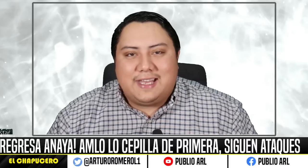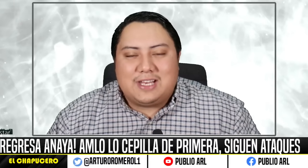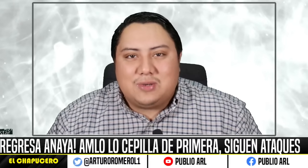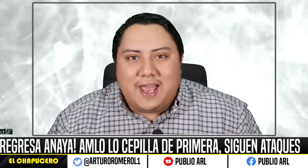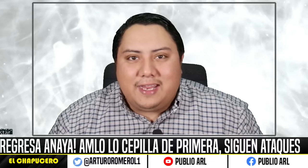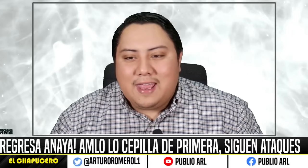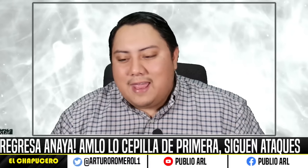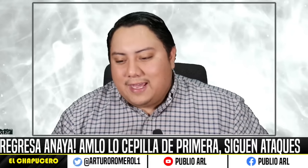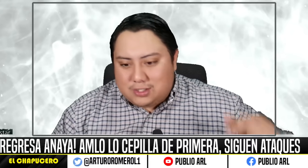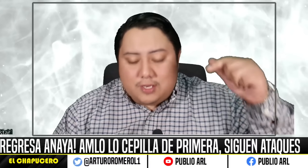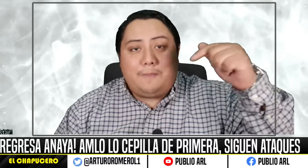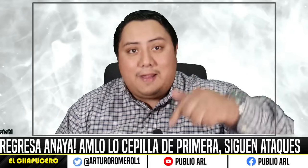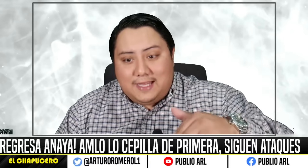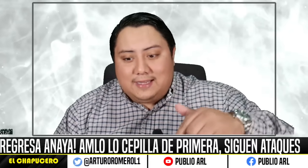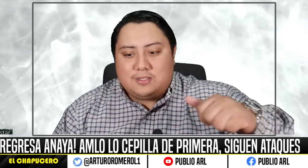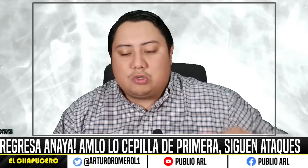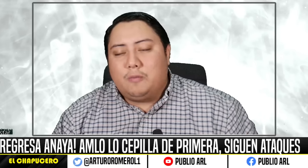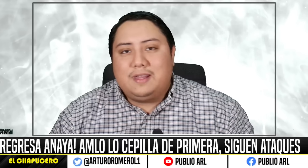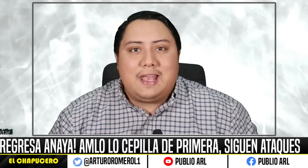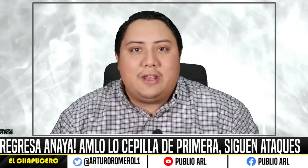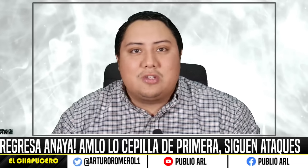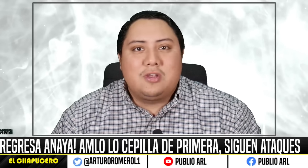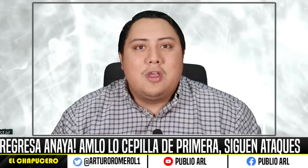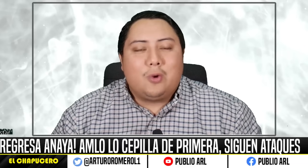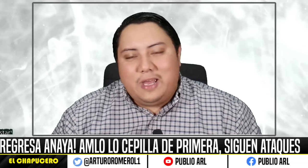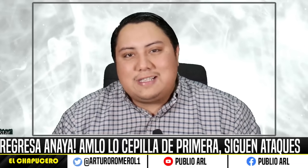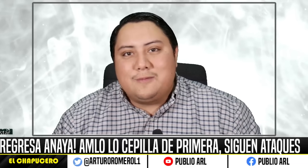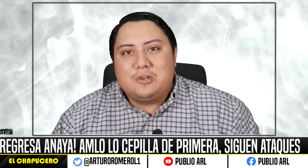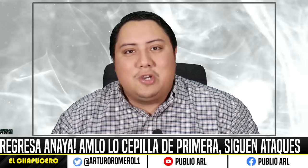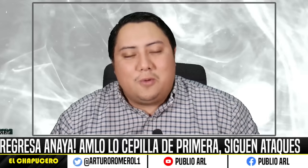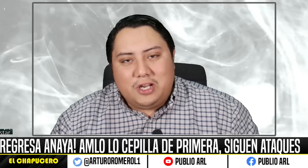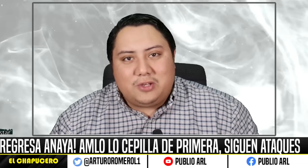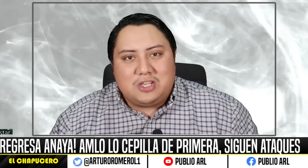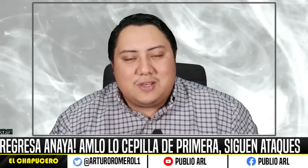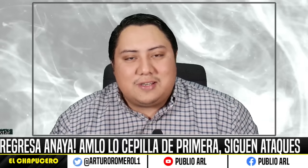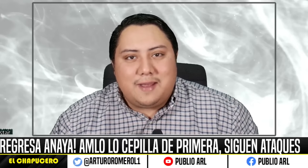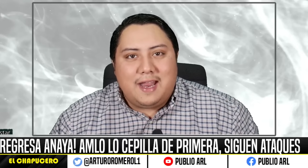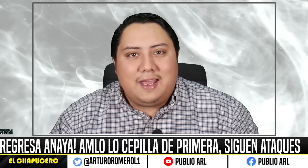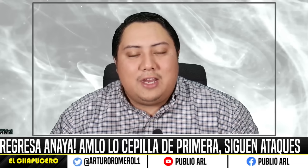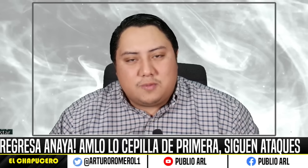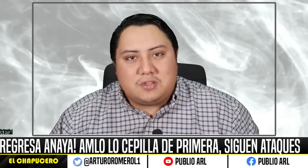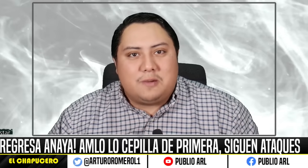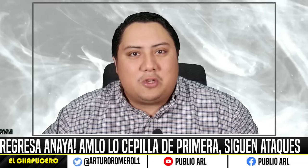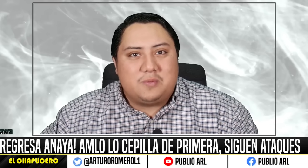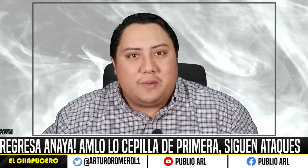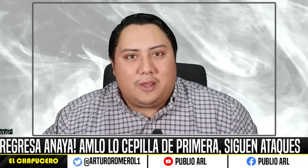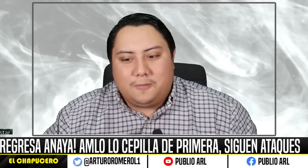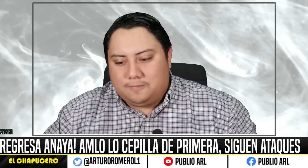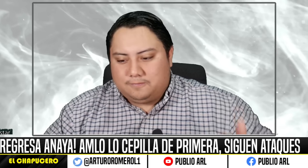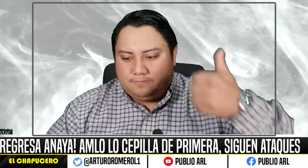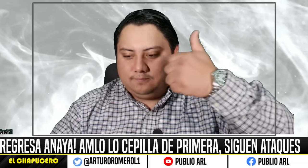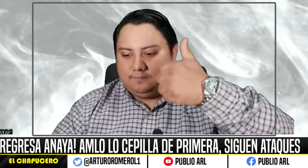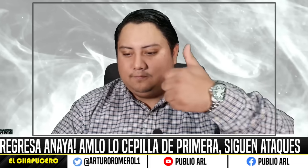vayan sin dejar su like Estoy al pendiente de sus comentarios Cuídense mucho Bonito inicio de semana y nos vemos en el próximo video